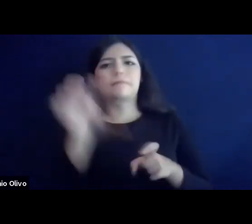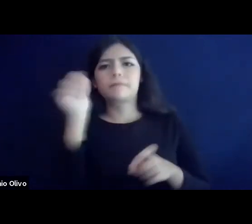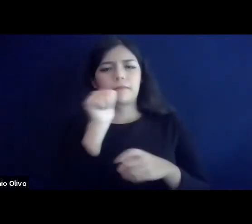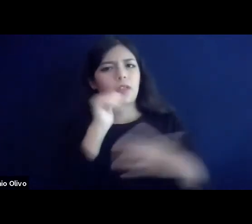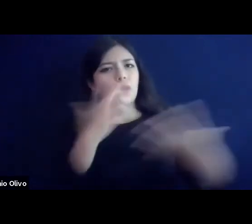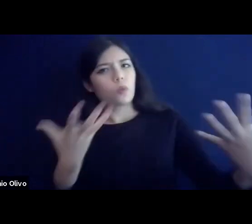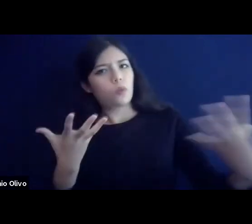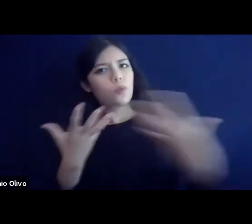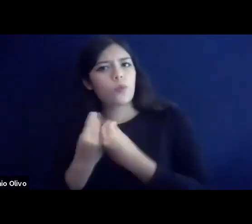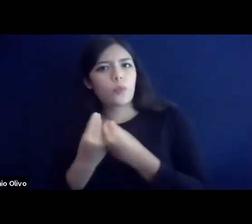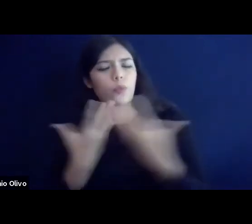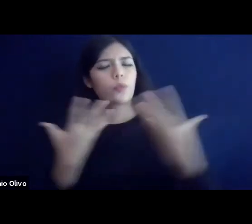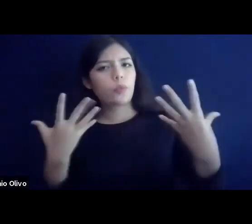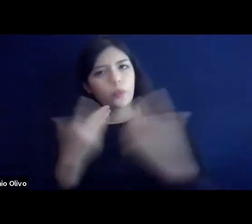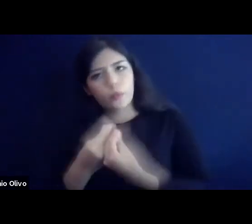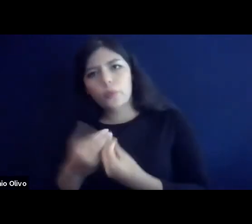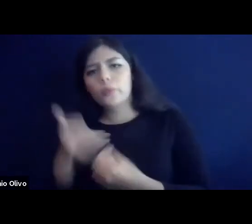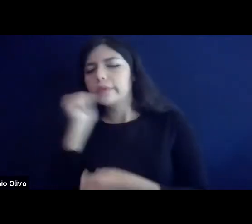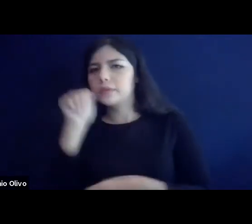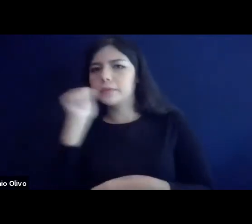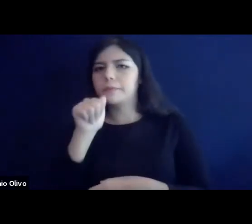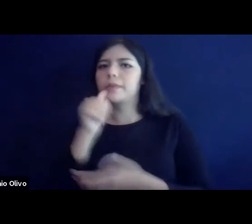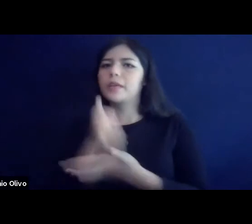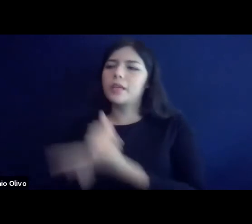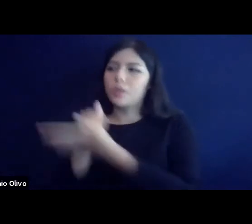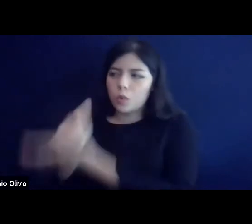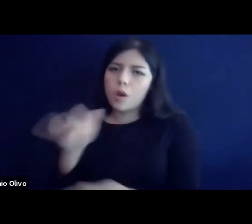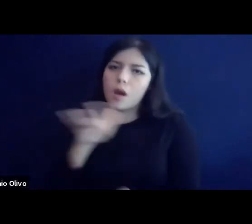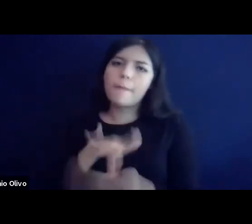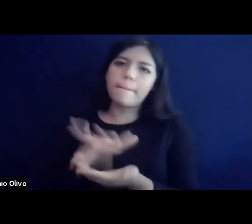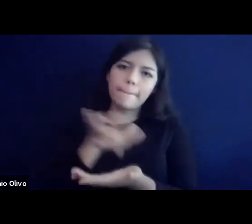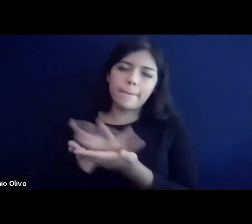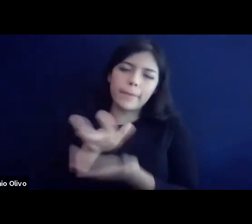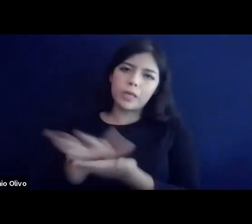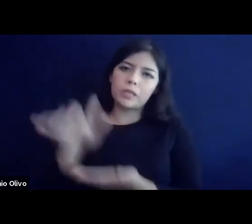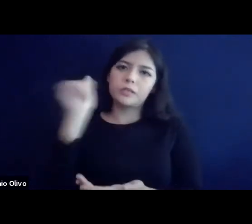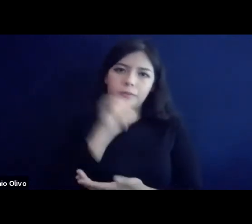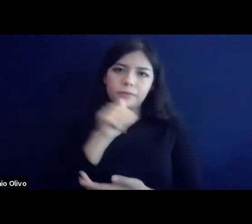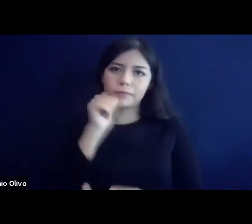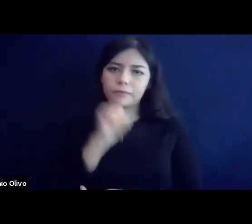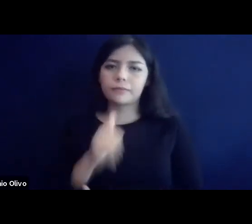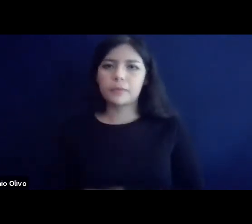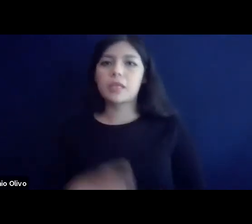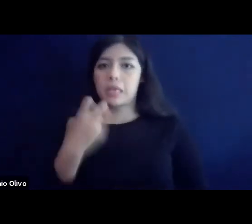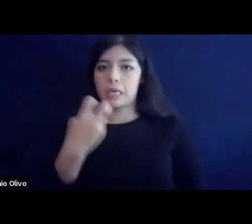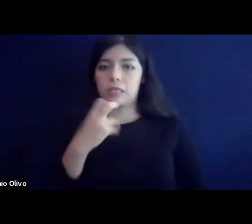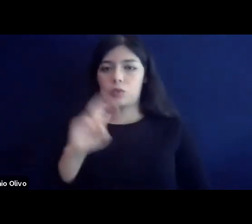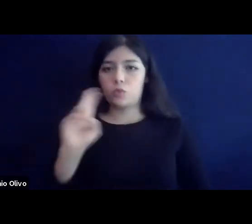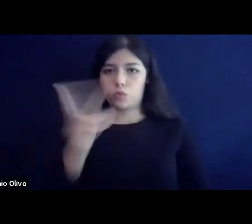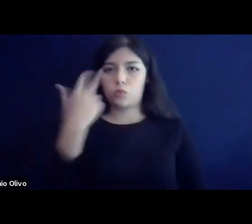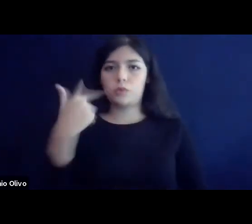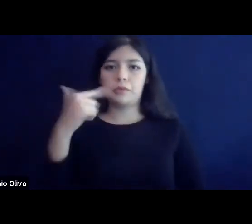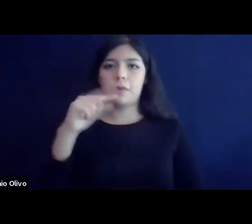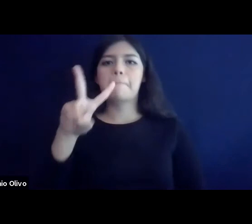y bueno, sí estoy viendo que UDG Virtual ofrece